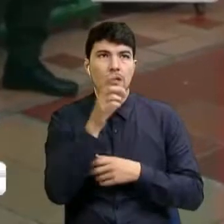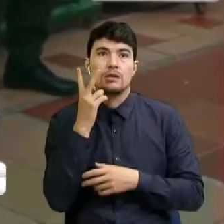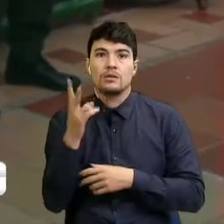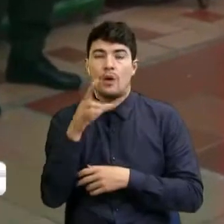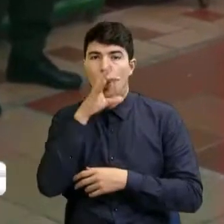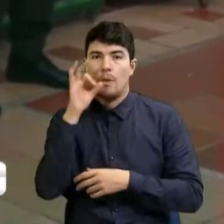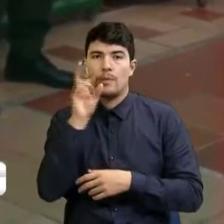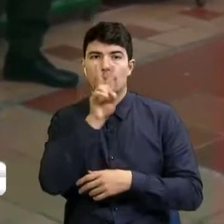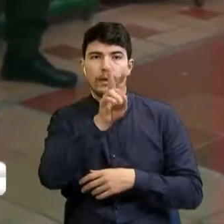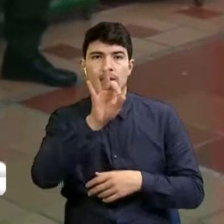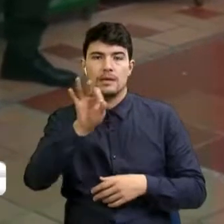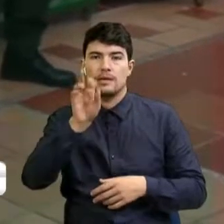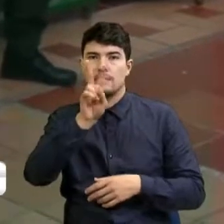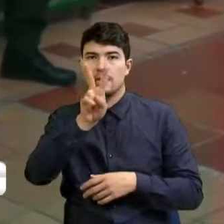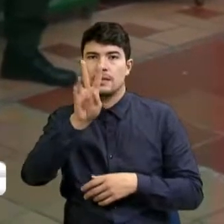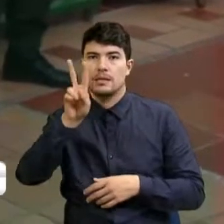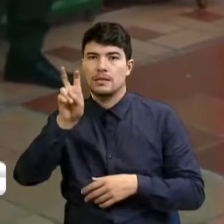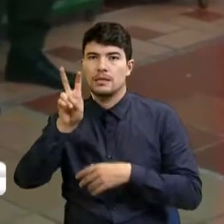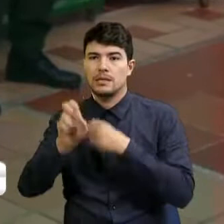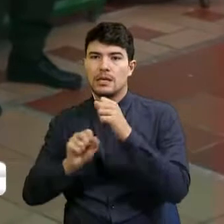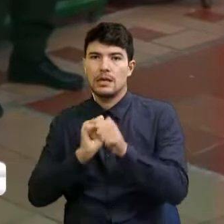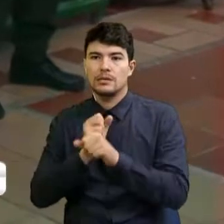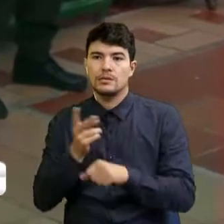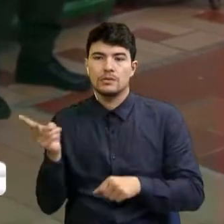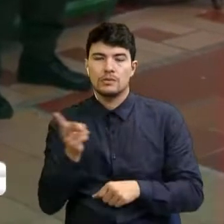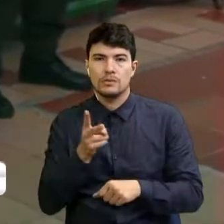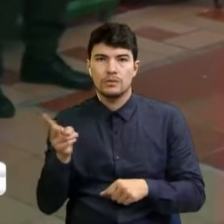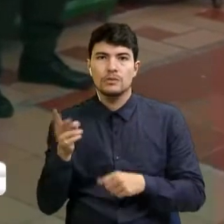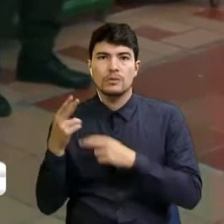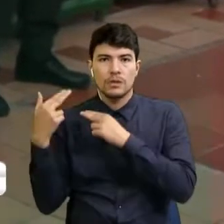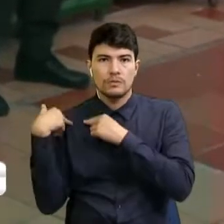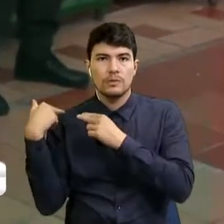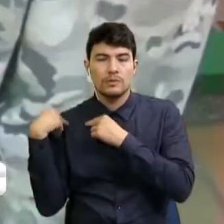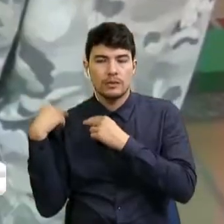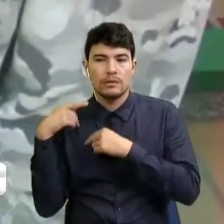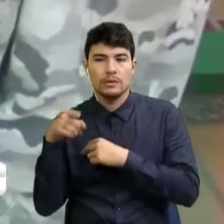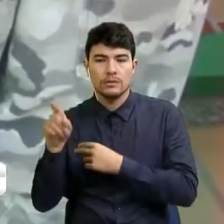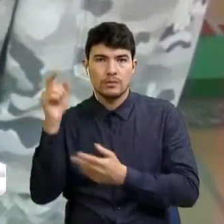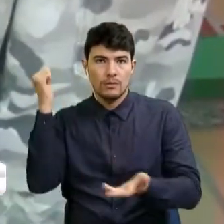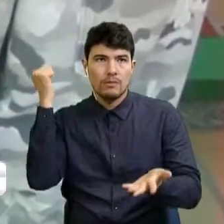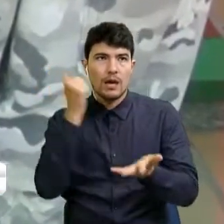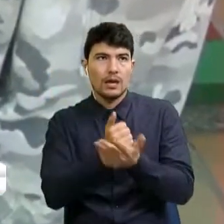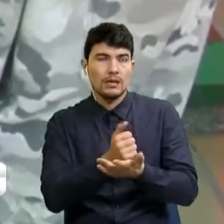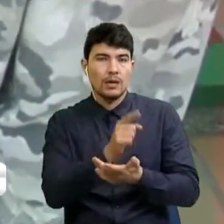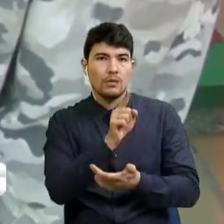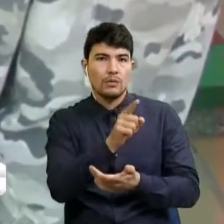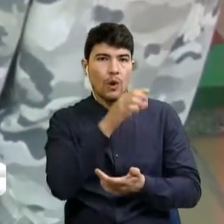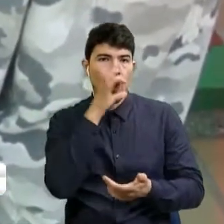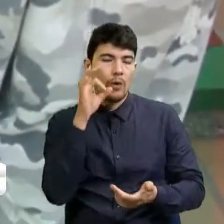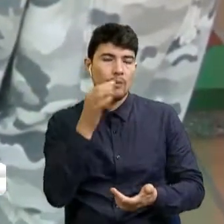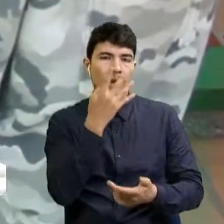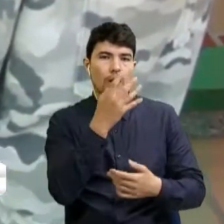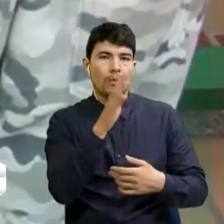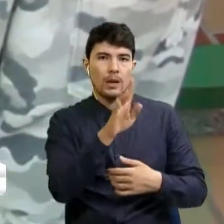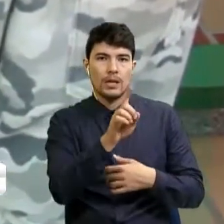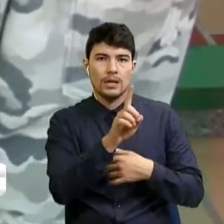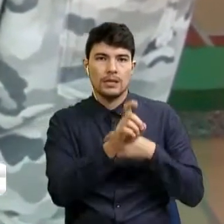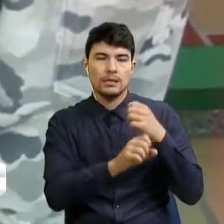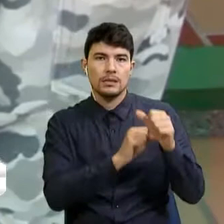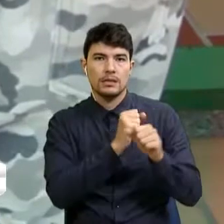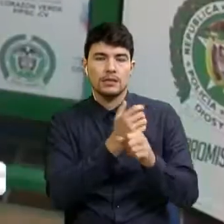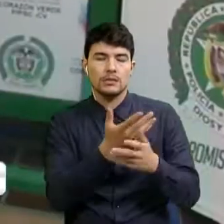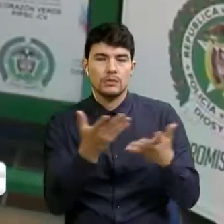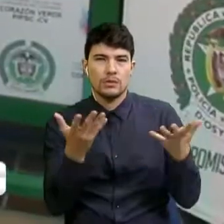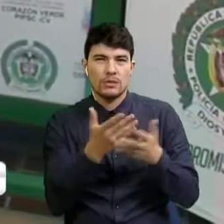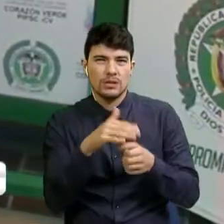hombres de 23 y 27 años de edad serían según las autoridades los responsables de la muerte de un hombre de 46 años en